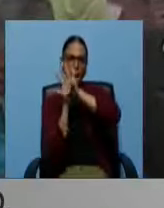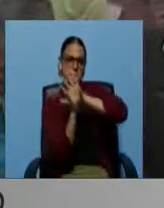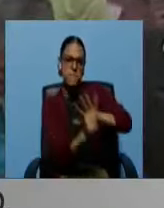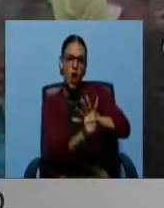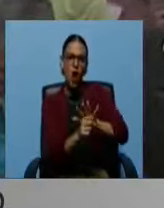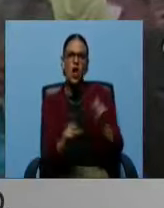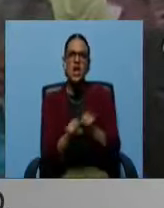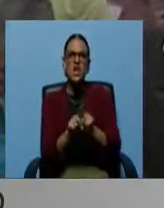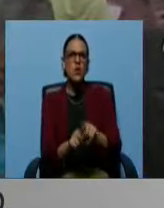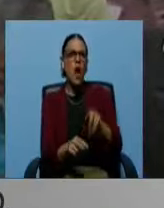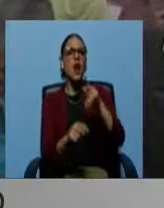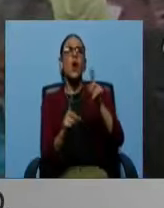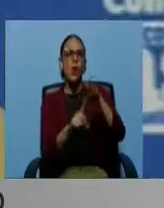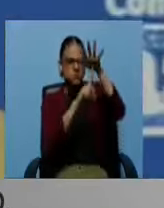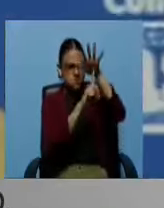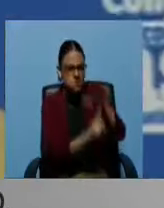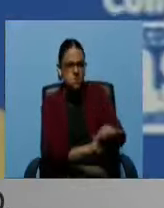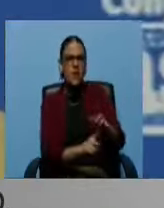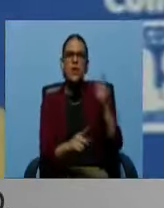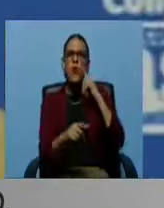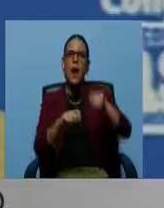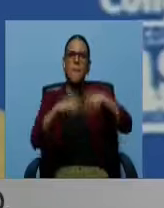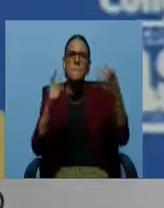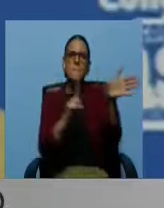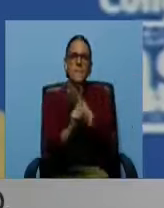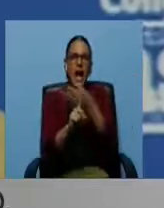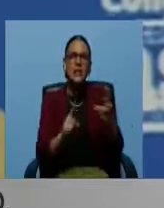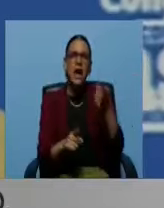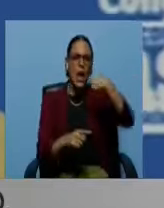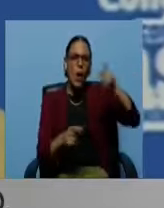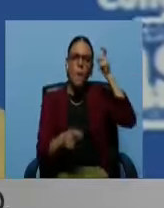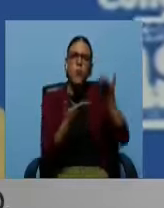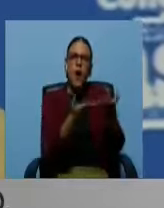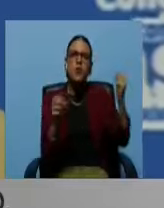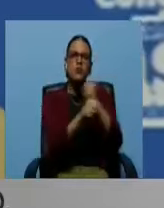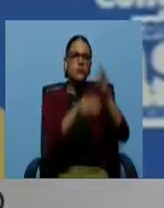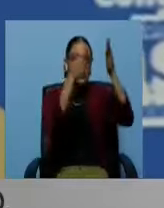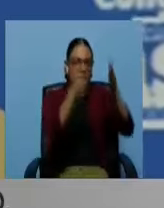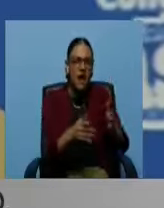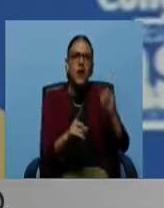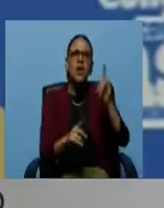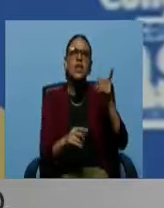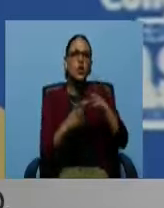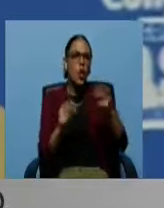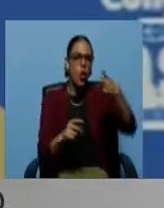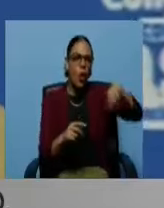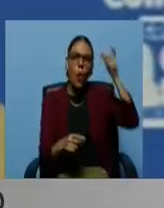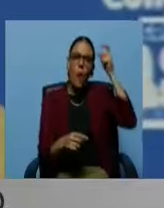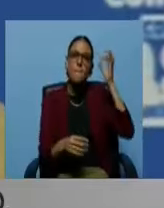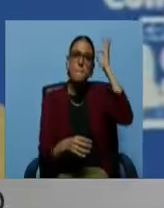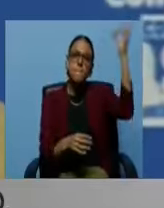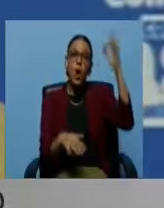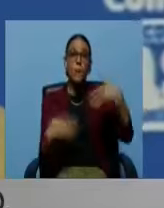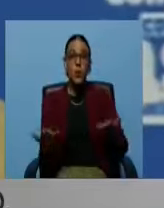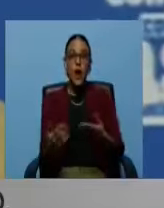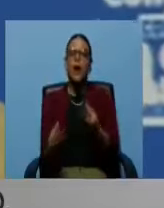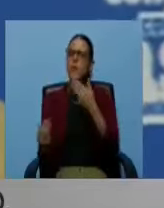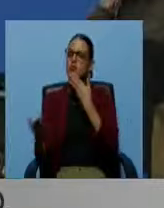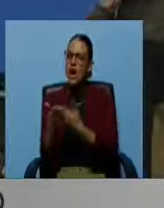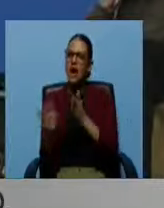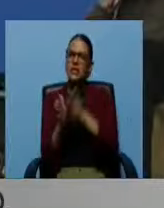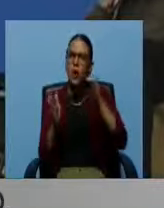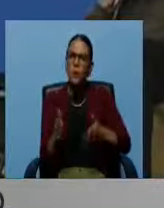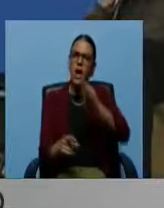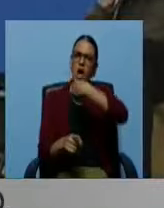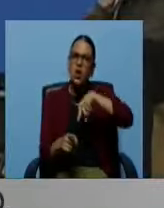seguir pisoteando, para seguir maltratando a las clases trabajadoras y a las clases populares. Así que muchas gracias, Marcelo. Nosotros